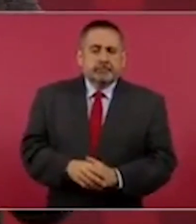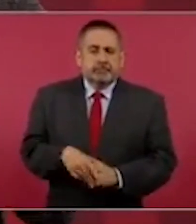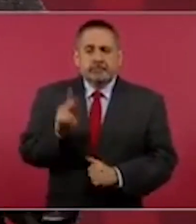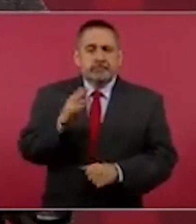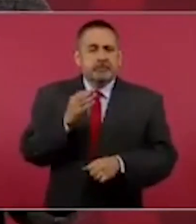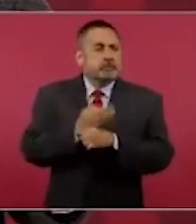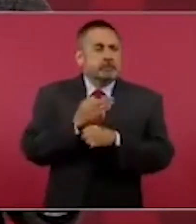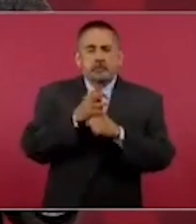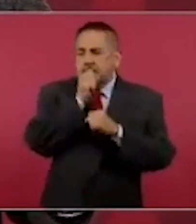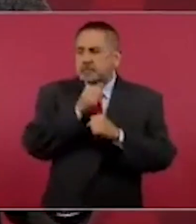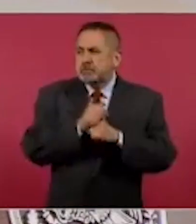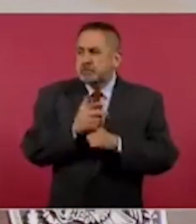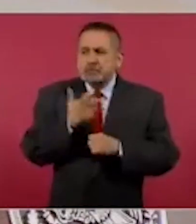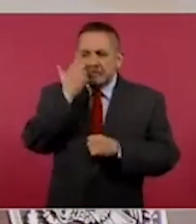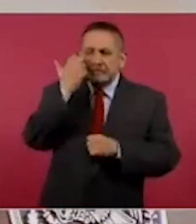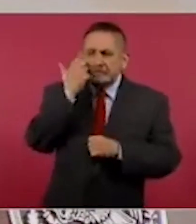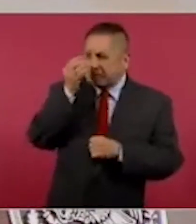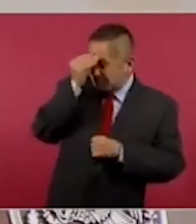con una nota